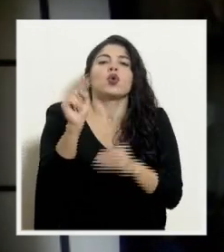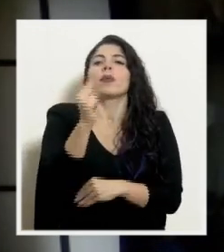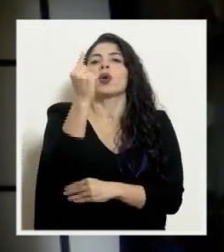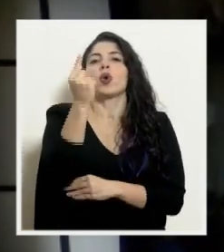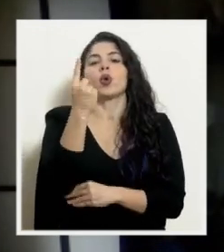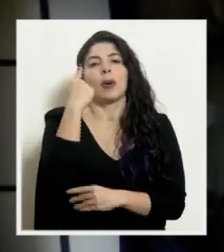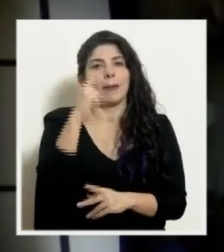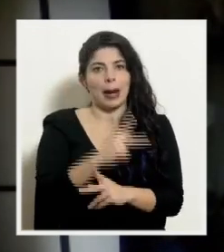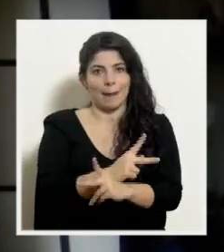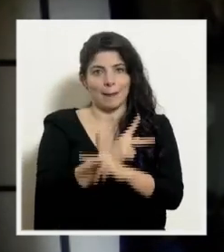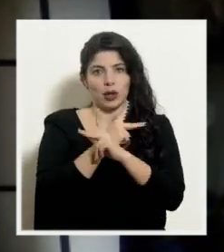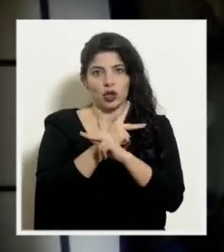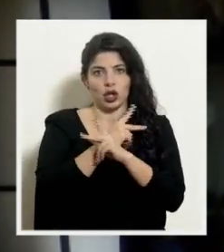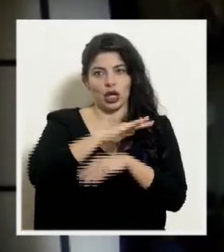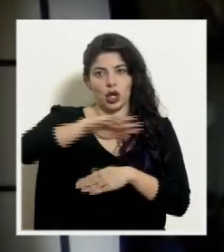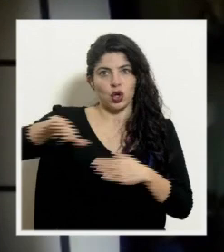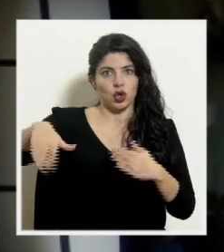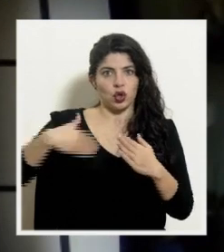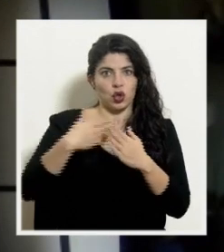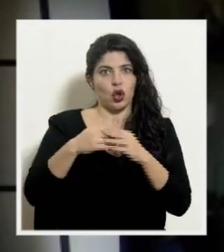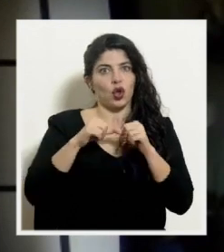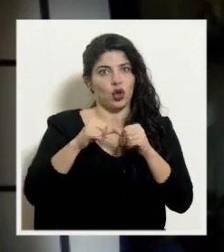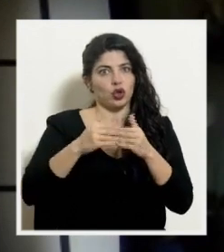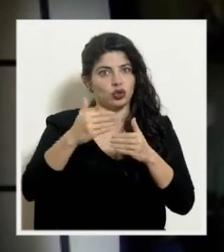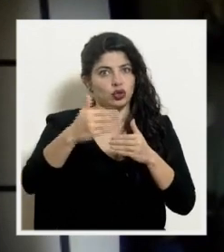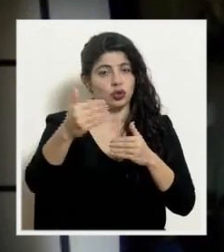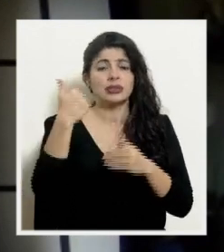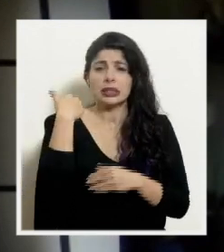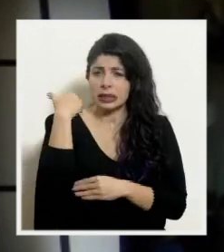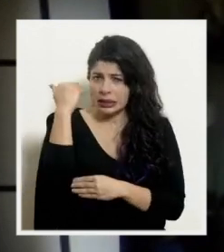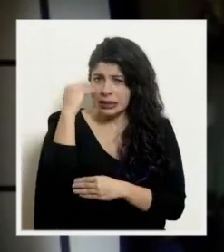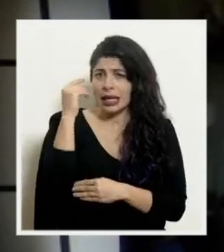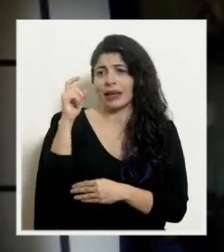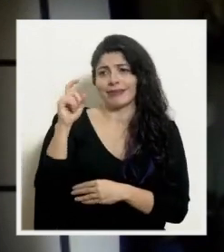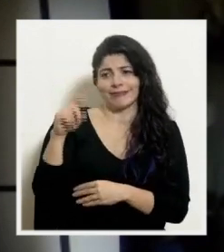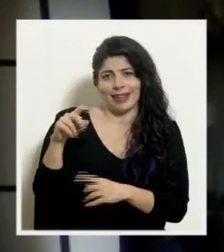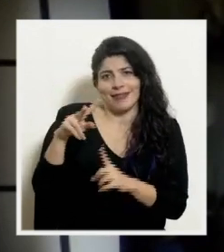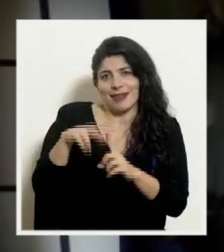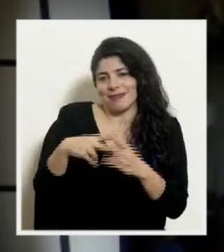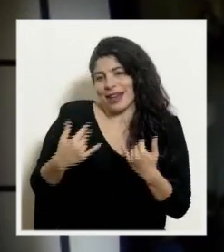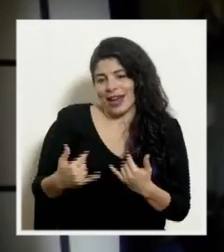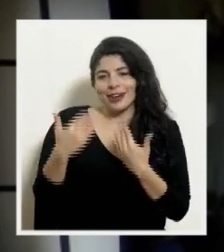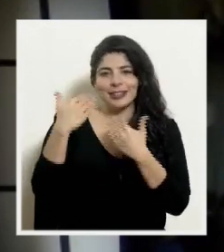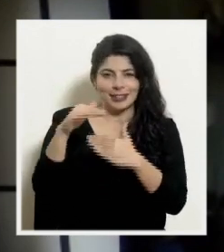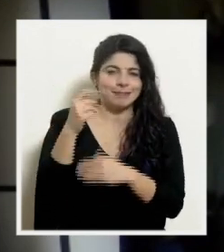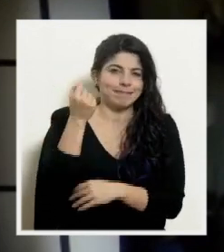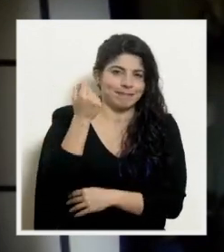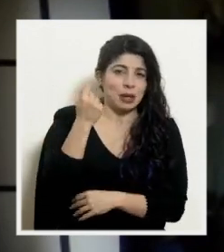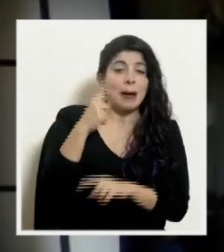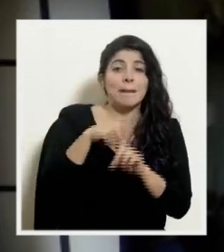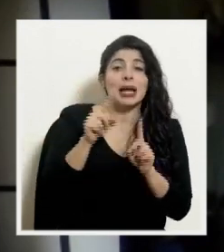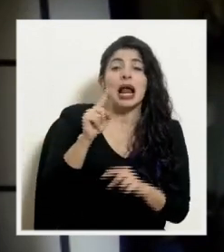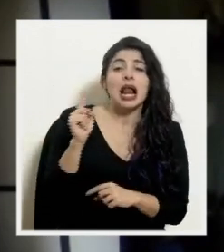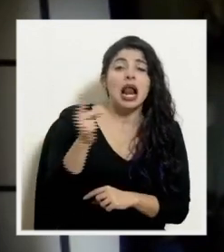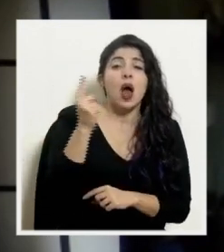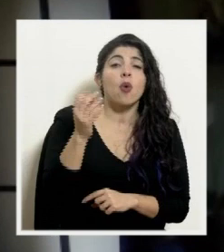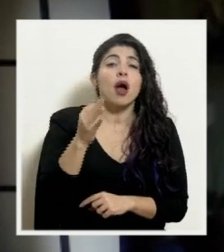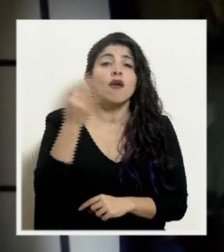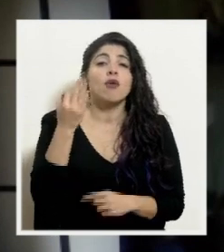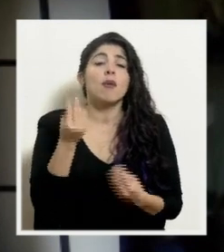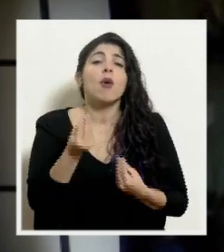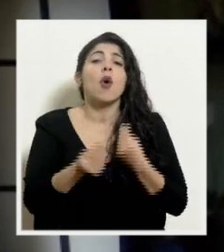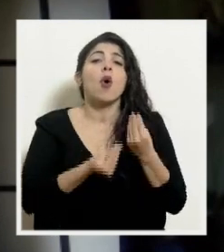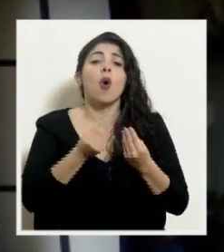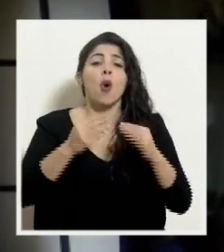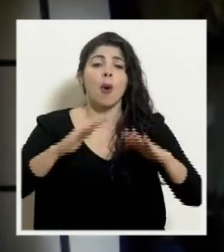de protegernos de manera sostenible. Entendemos que tienen que haber restricciones en el corto plazo, pero la única forma de que nosotros